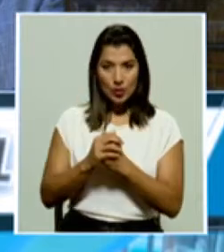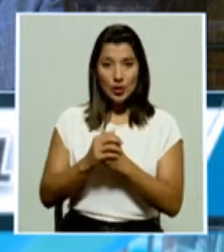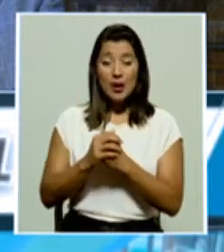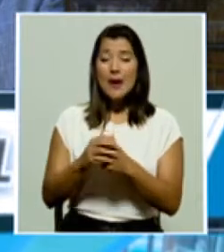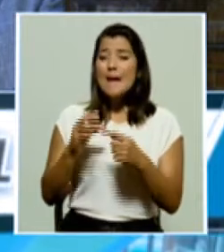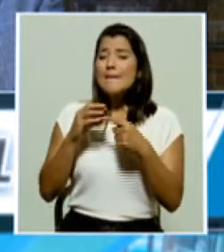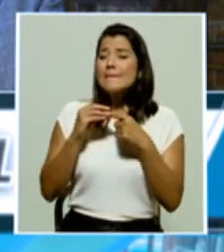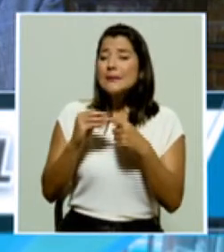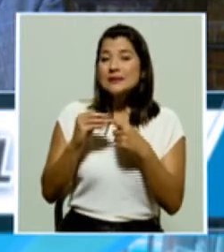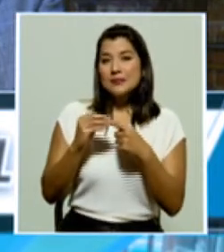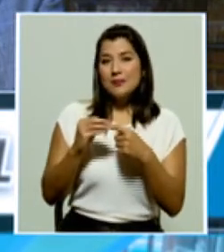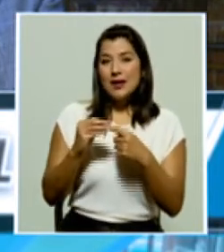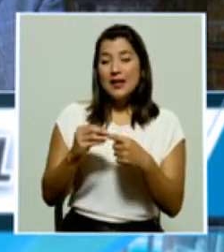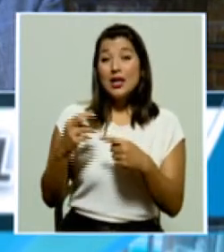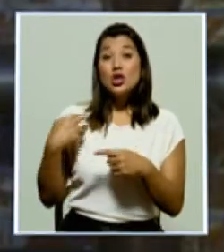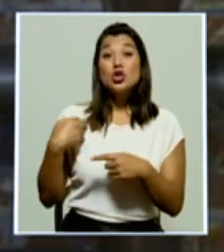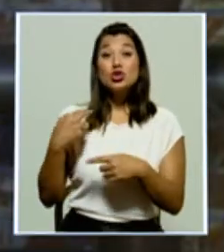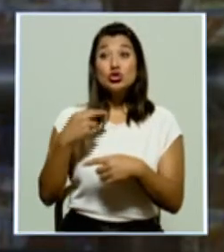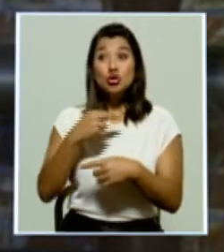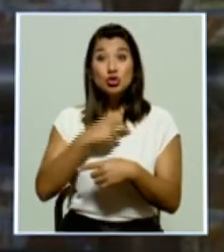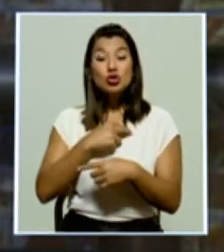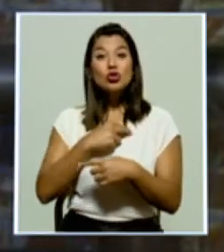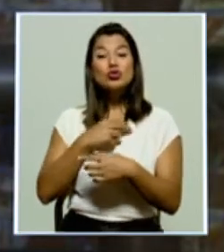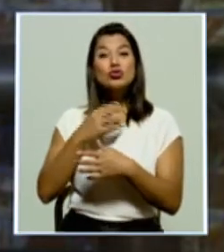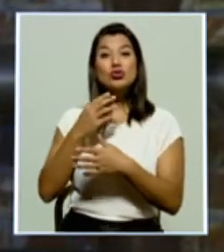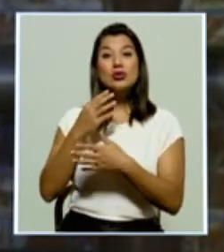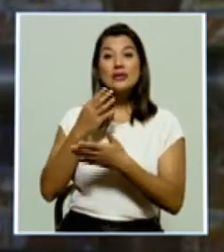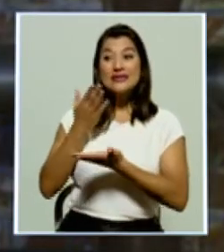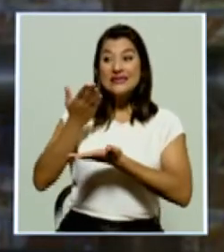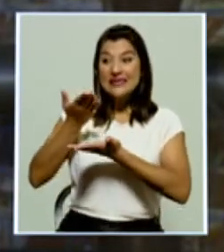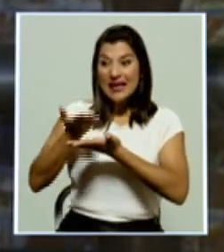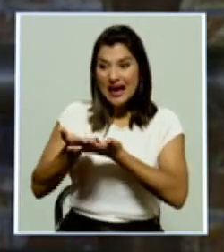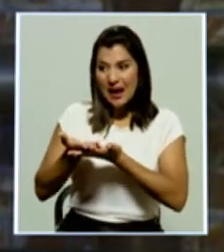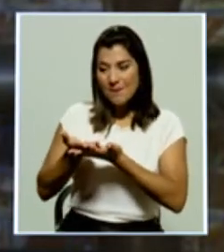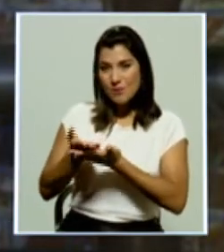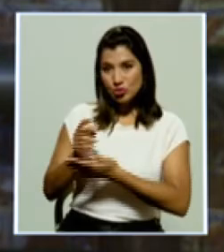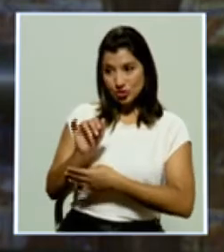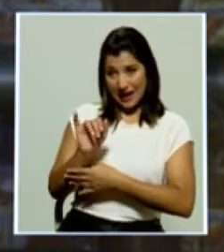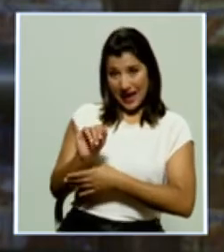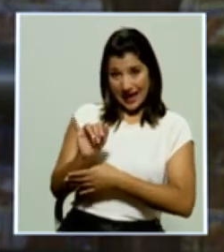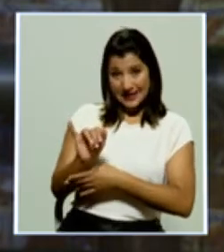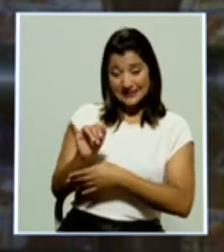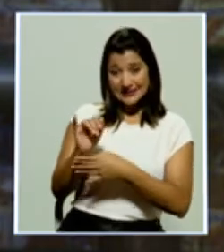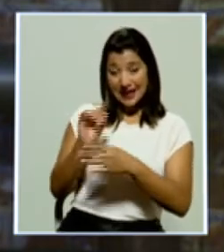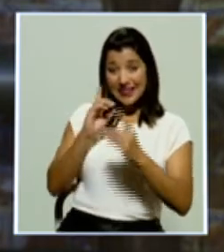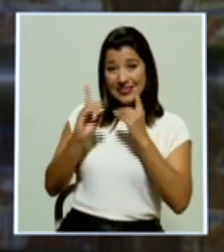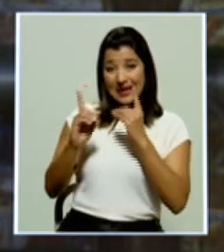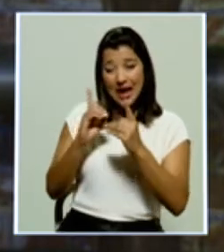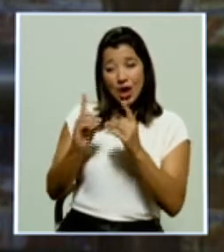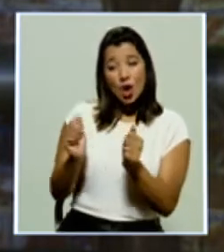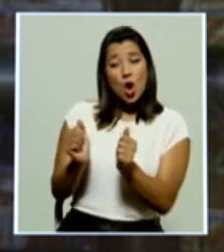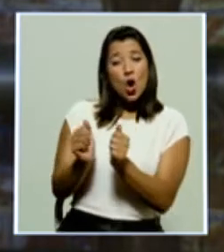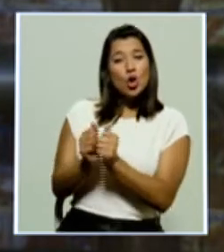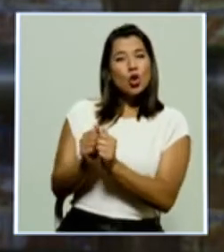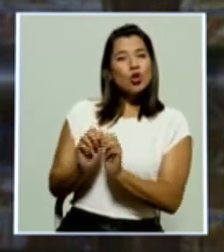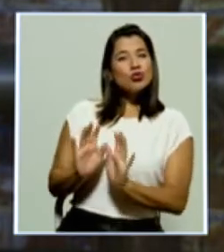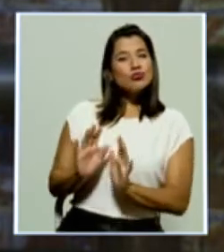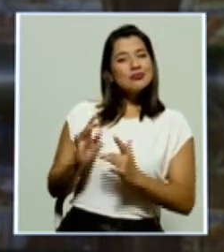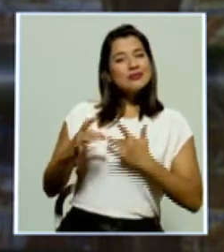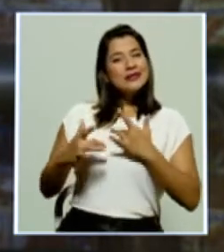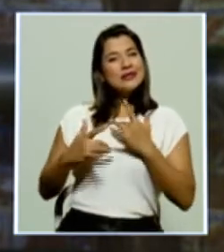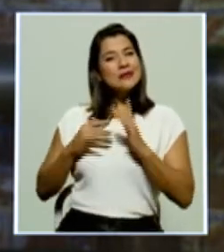Principalmente llegamos a esta mesa con muchas reservas, es cierto, porque veníamos de un proceso